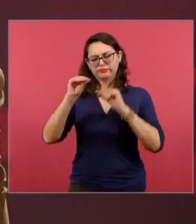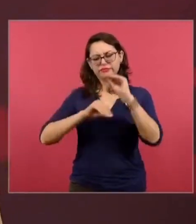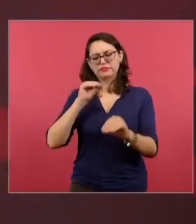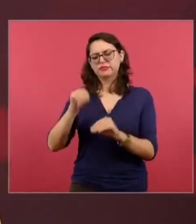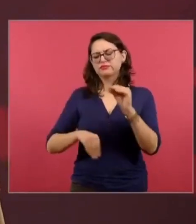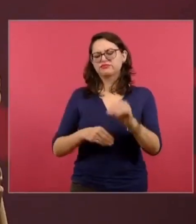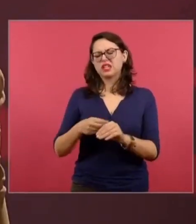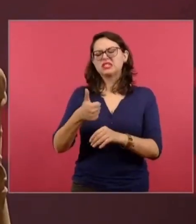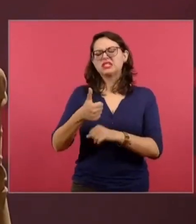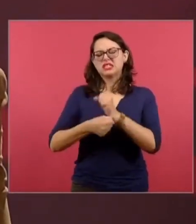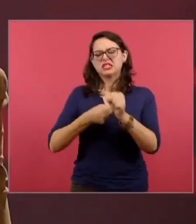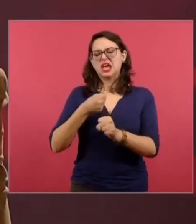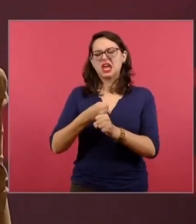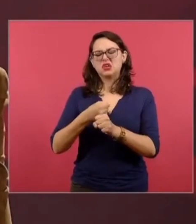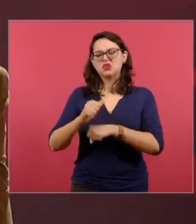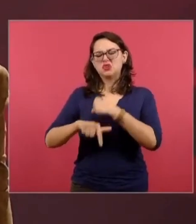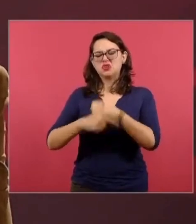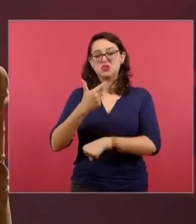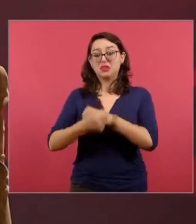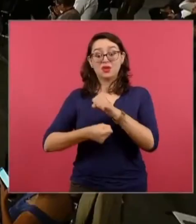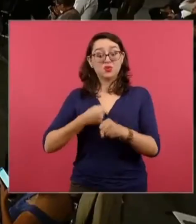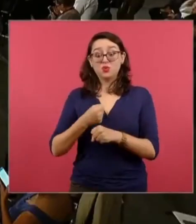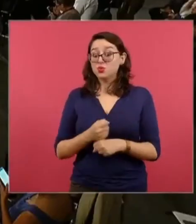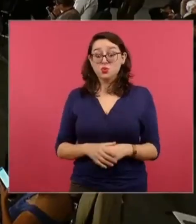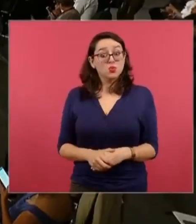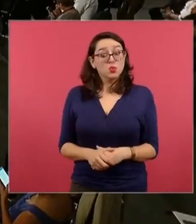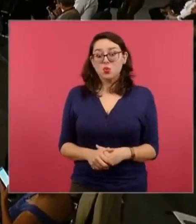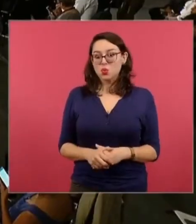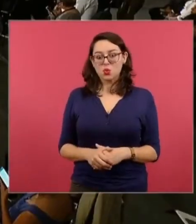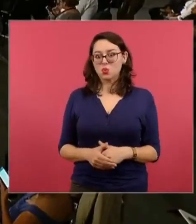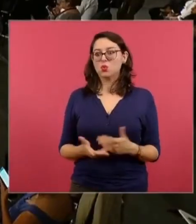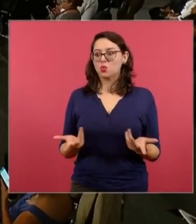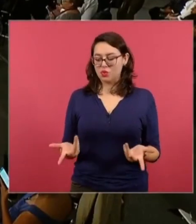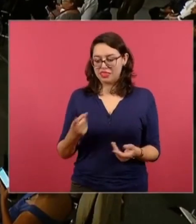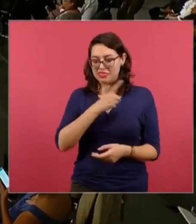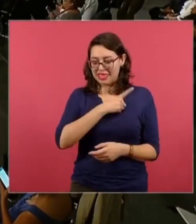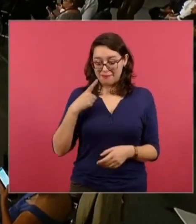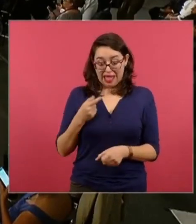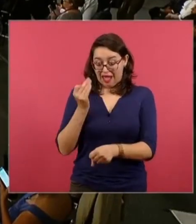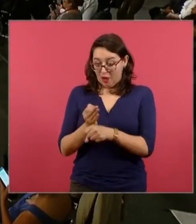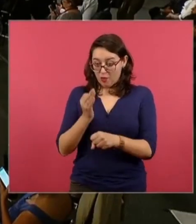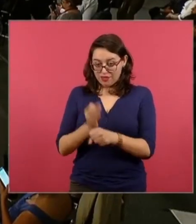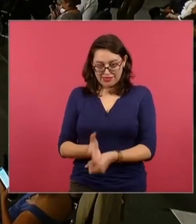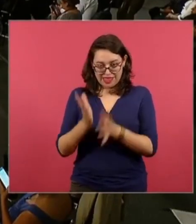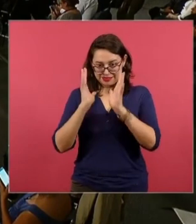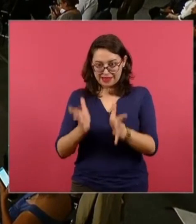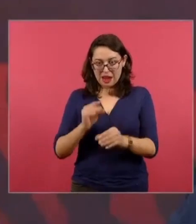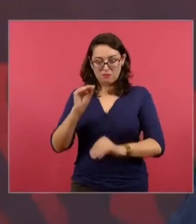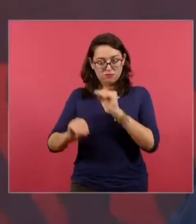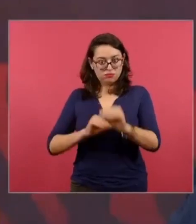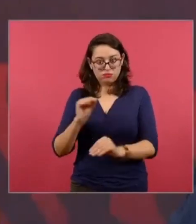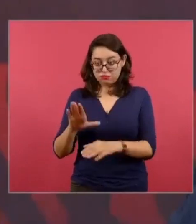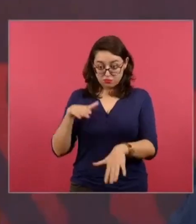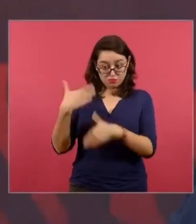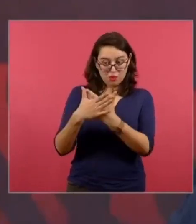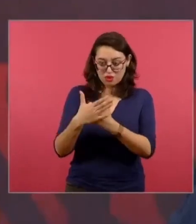que implementarse de manera, pues si no rápida, así presurosa en la cuestión del siguiente